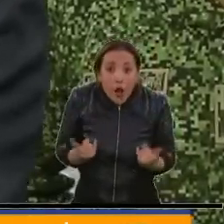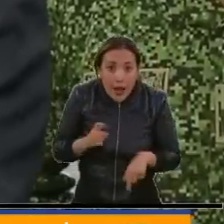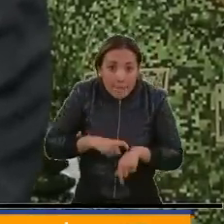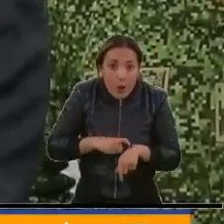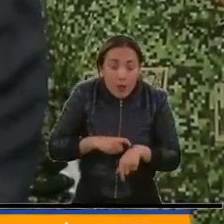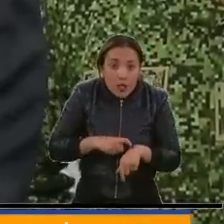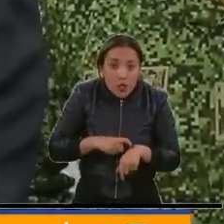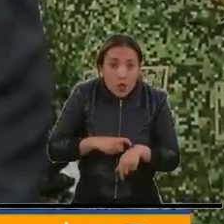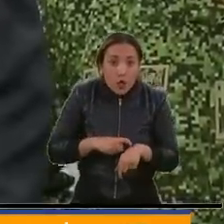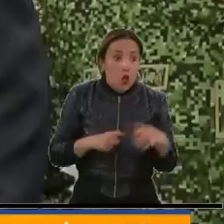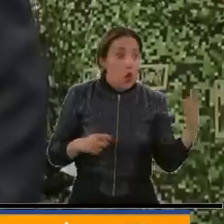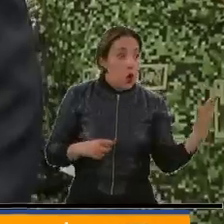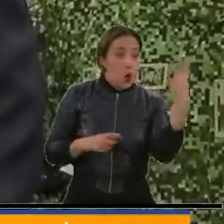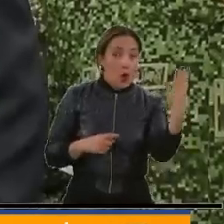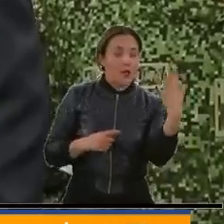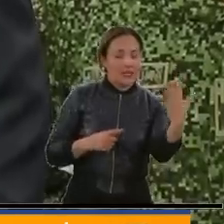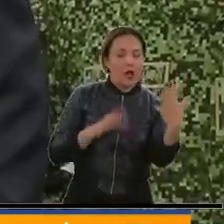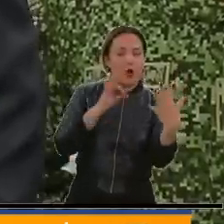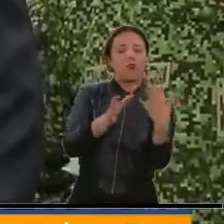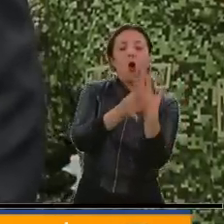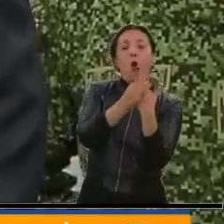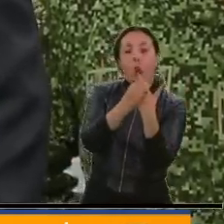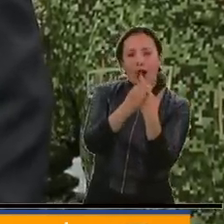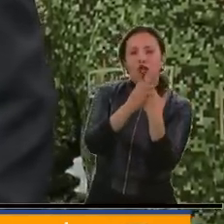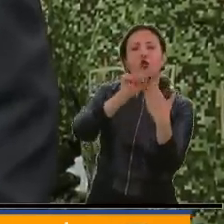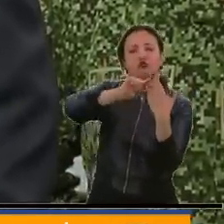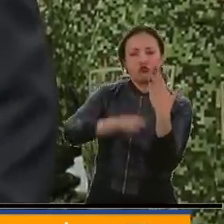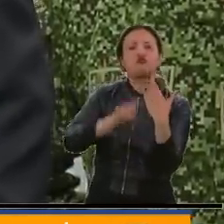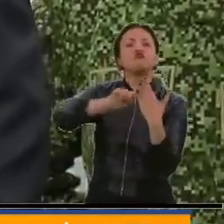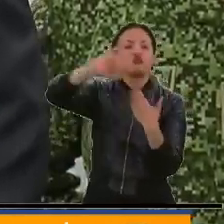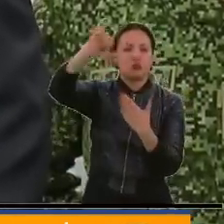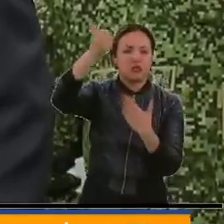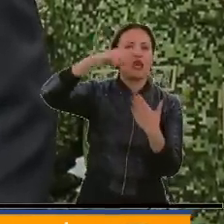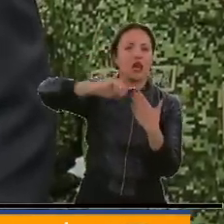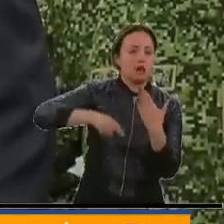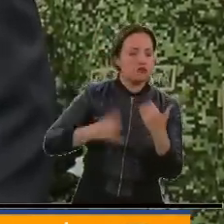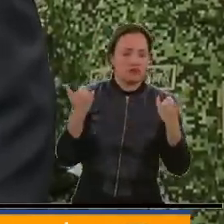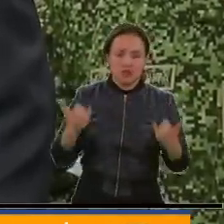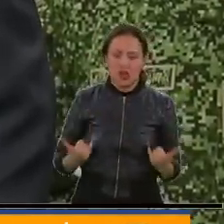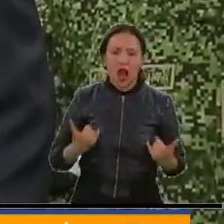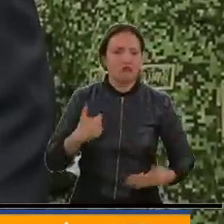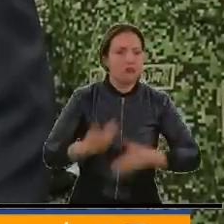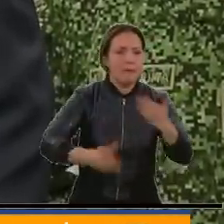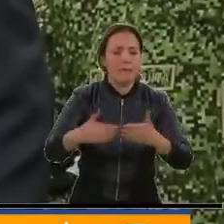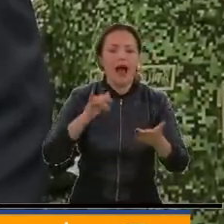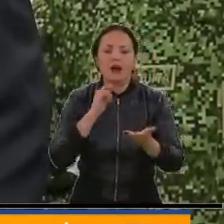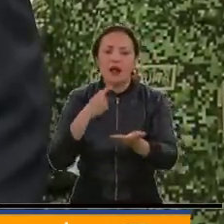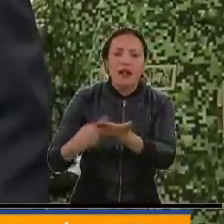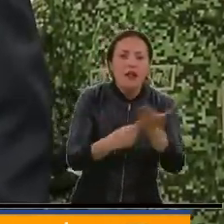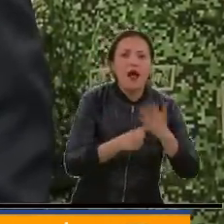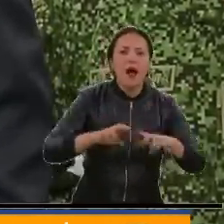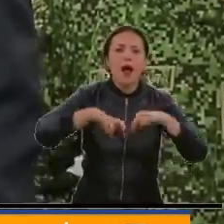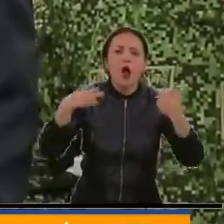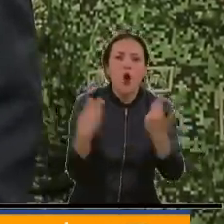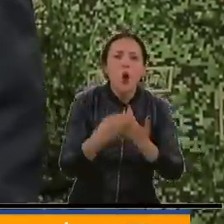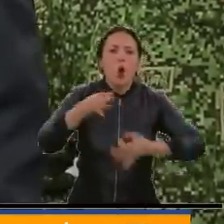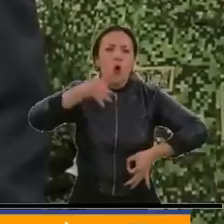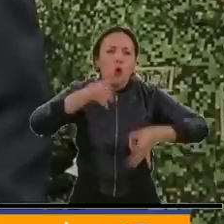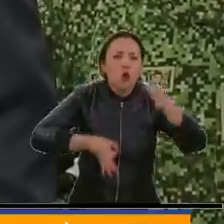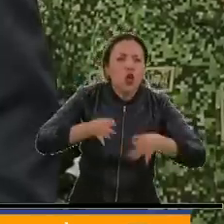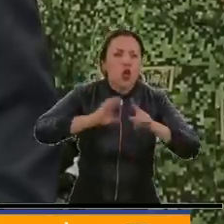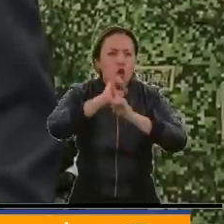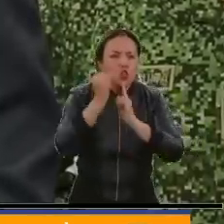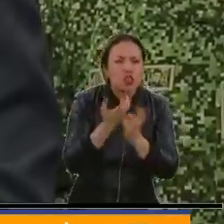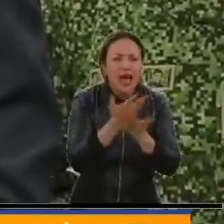de las cinco organizaciones han expresado que inmediatamente abordaremos en las mesas de diálogo sociojurídico el